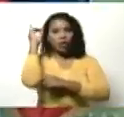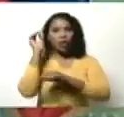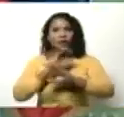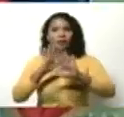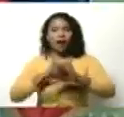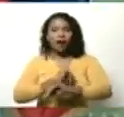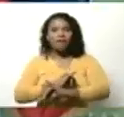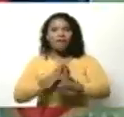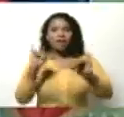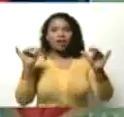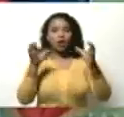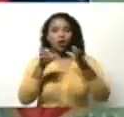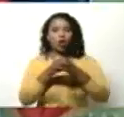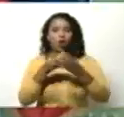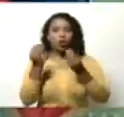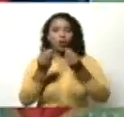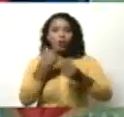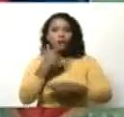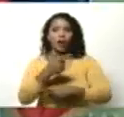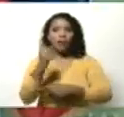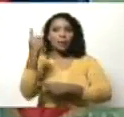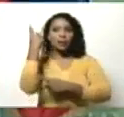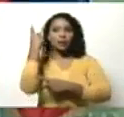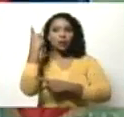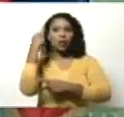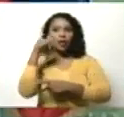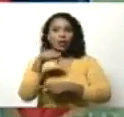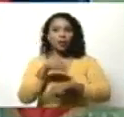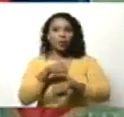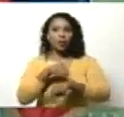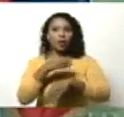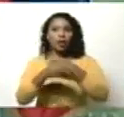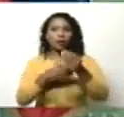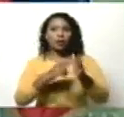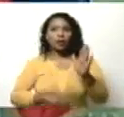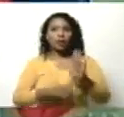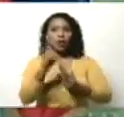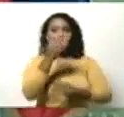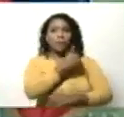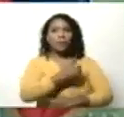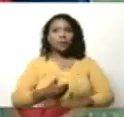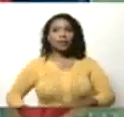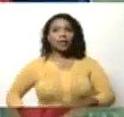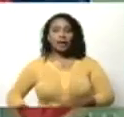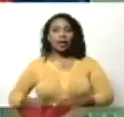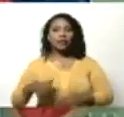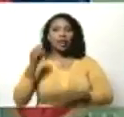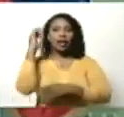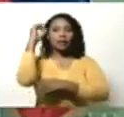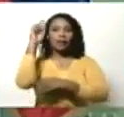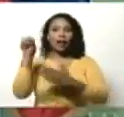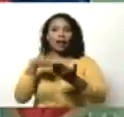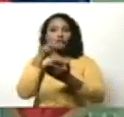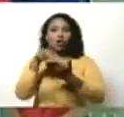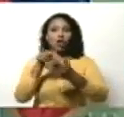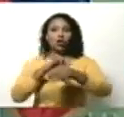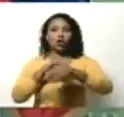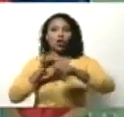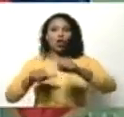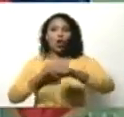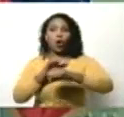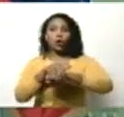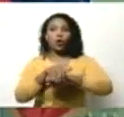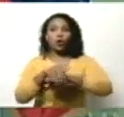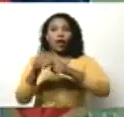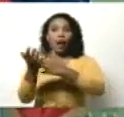de culminar, como lo reseñé al principio, y en este momento se está desarrollando con el presidente de la Asamblea Nacional, doctor Jorge Rodríguez, quien